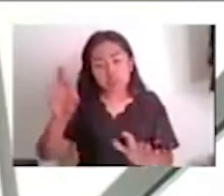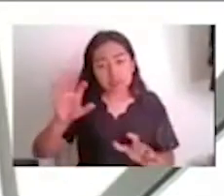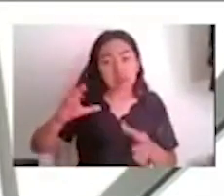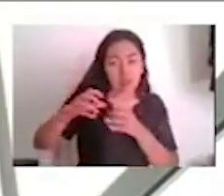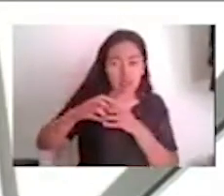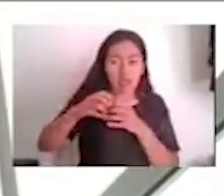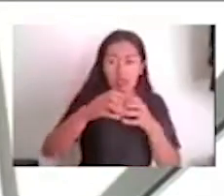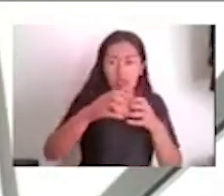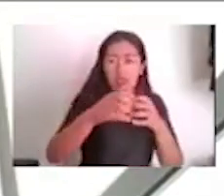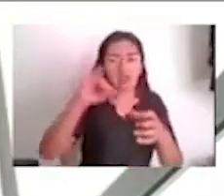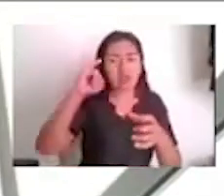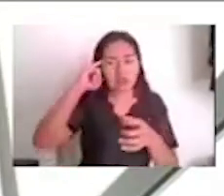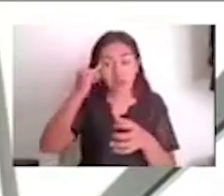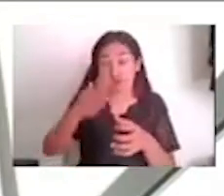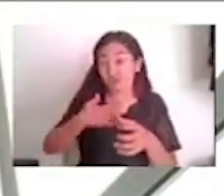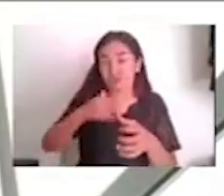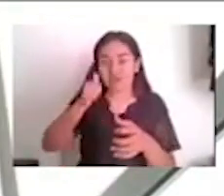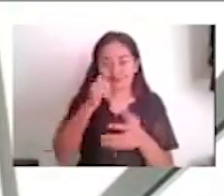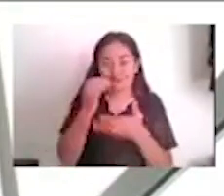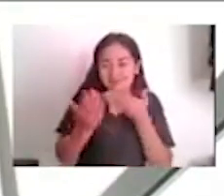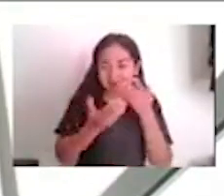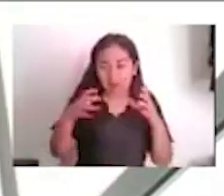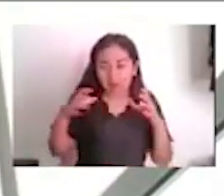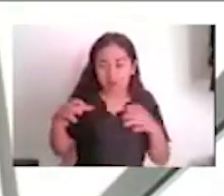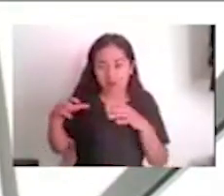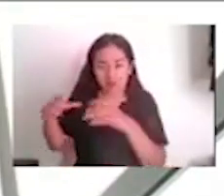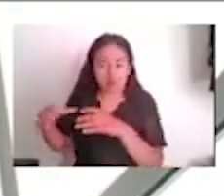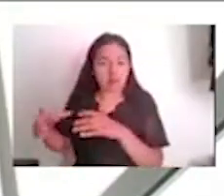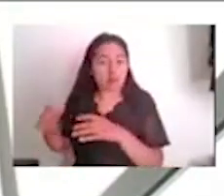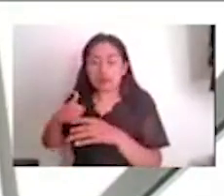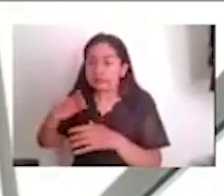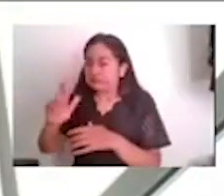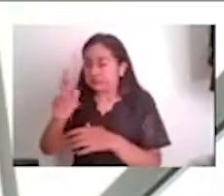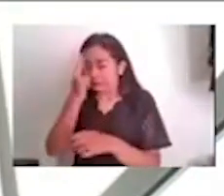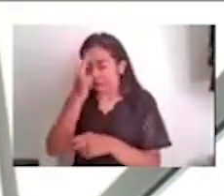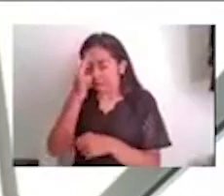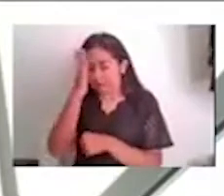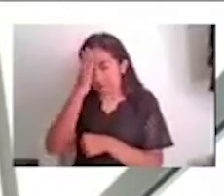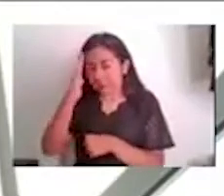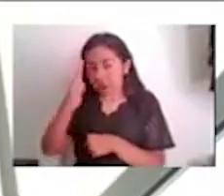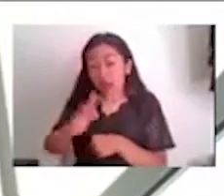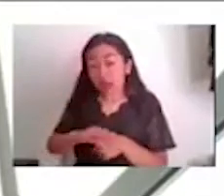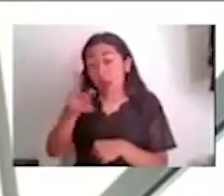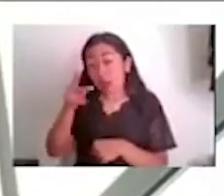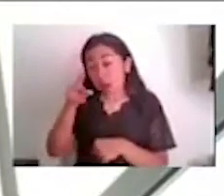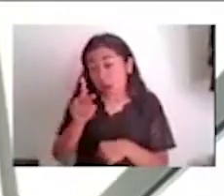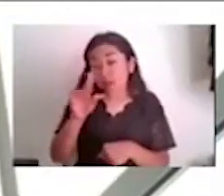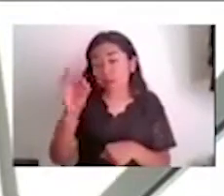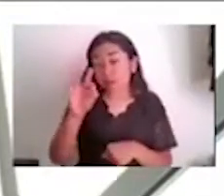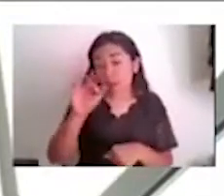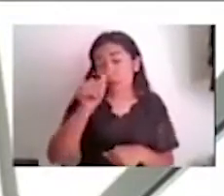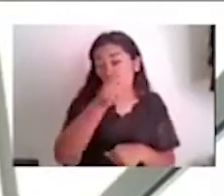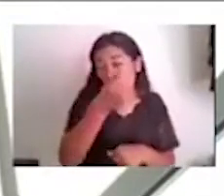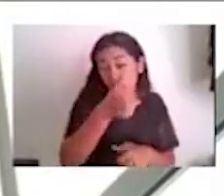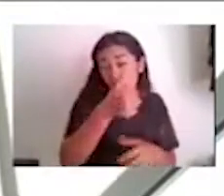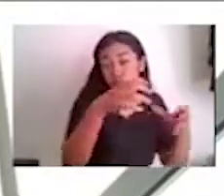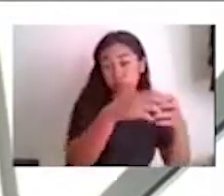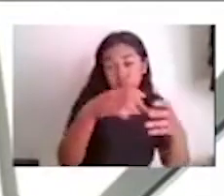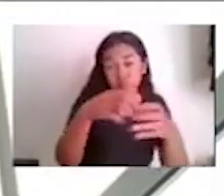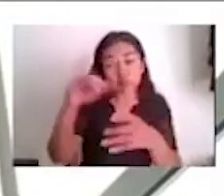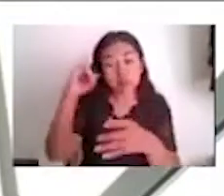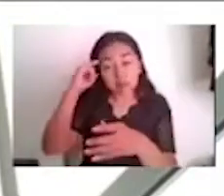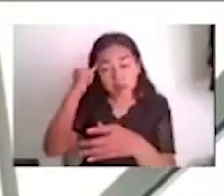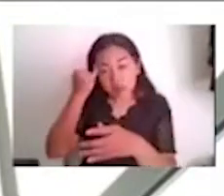Tlatelolco, Tenochtitlan, son las que más recuerdo, digamos, no descarto que haya habido otras, tal vez Villalobos nos